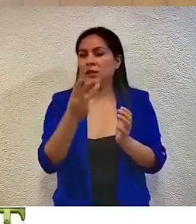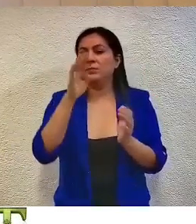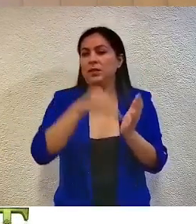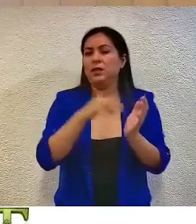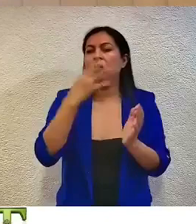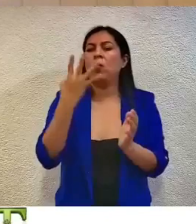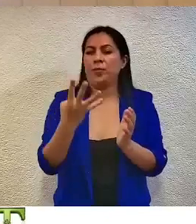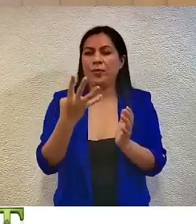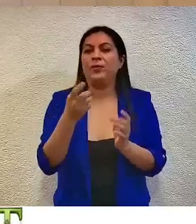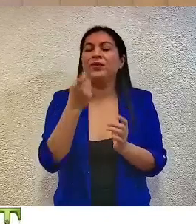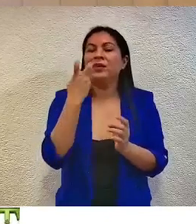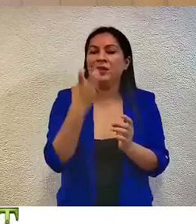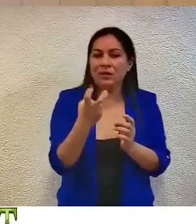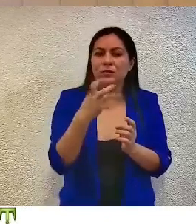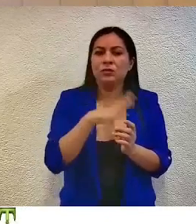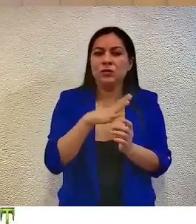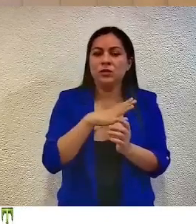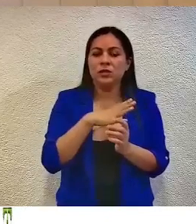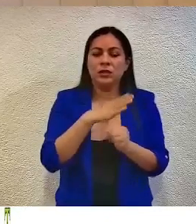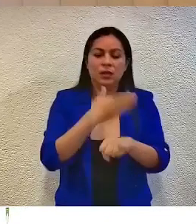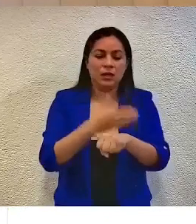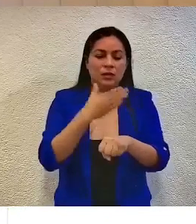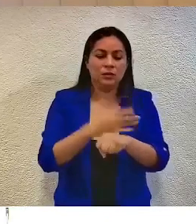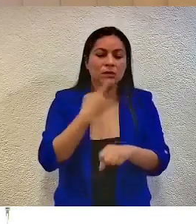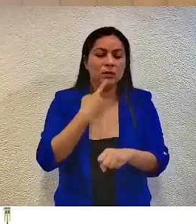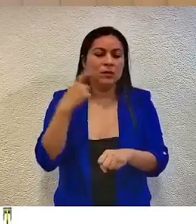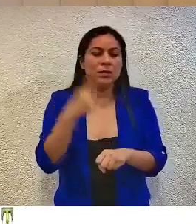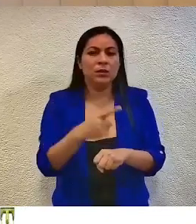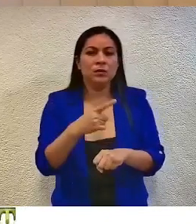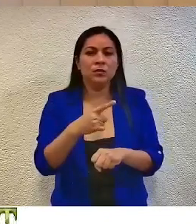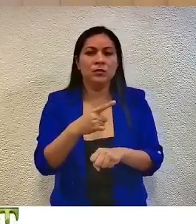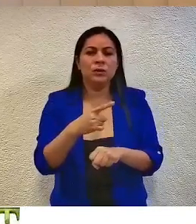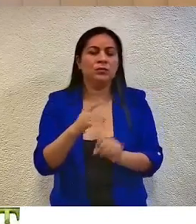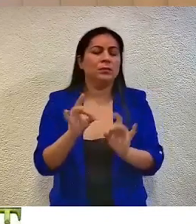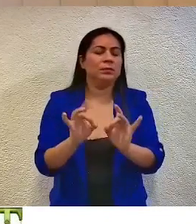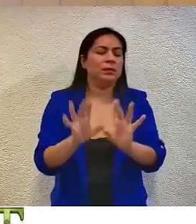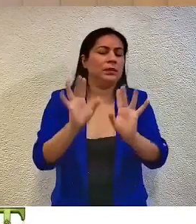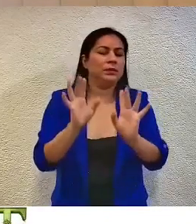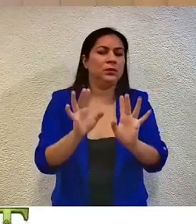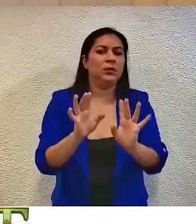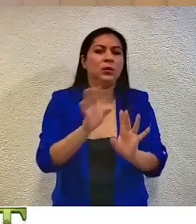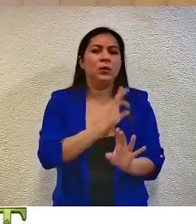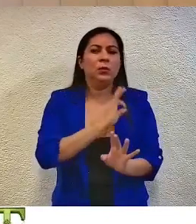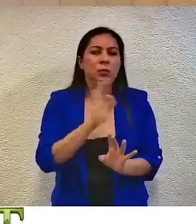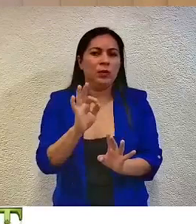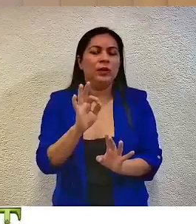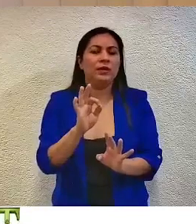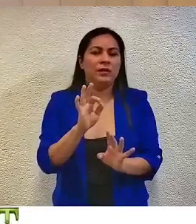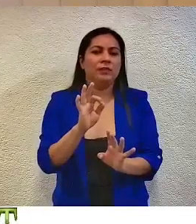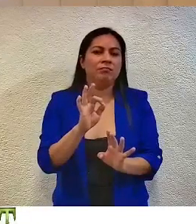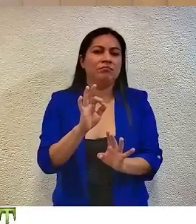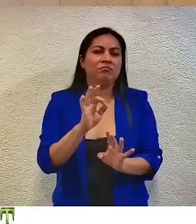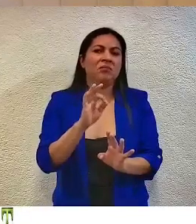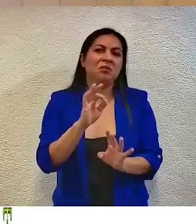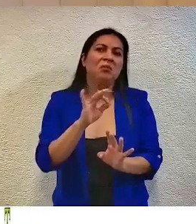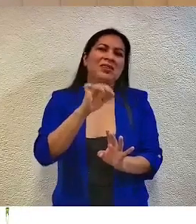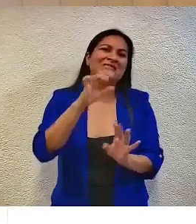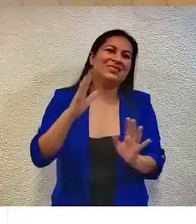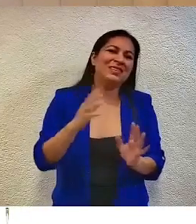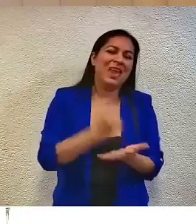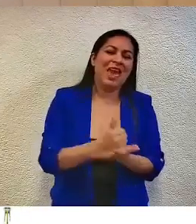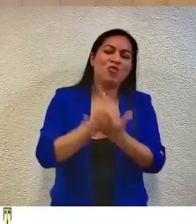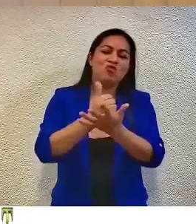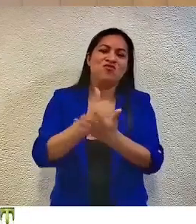2023-2024. De ahí que se tiene que las acciones que se denuncian, de ser el caso, pueden llegar a tener un impacto en el proceso electoral